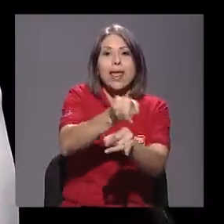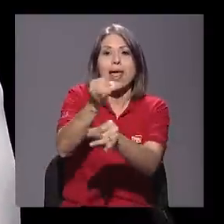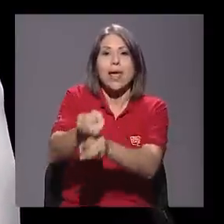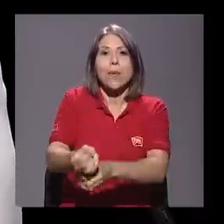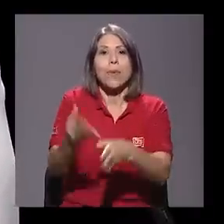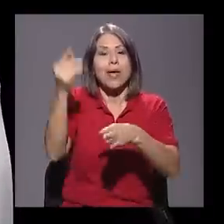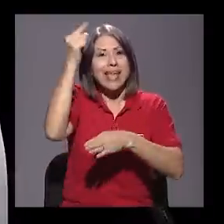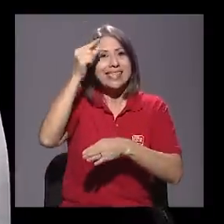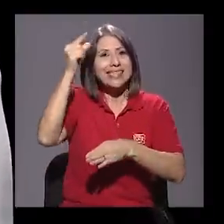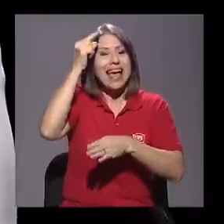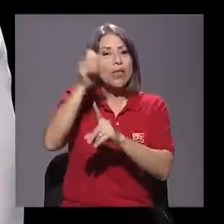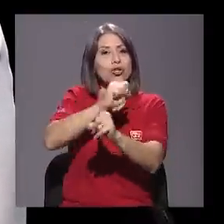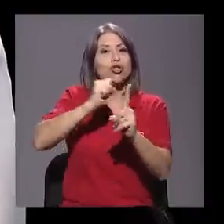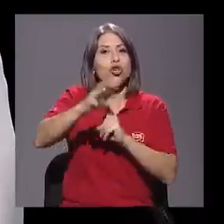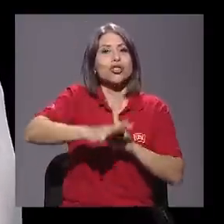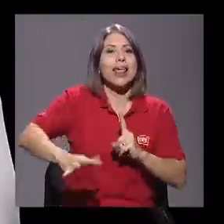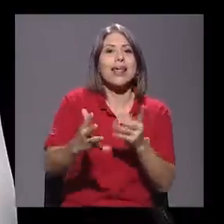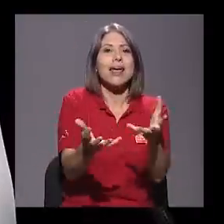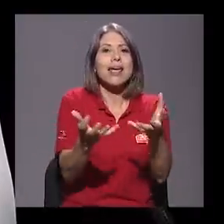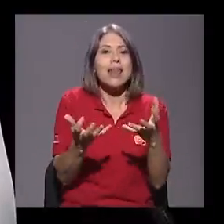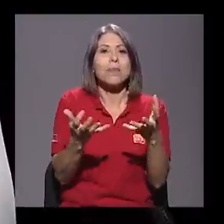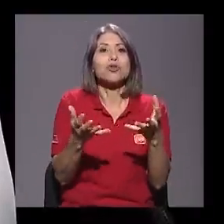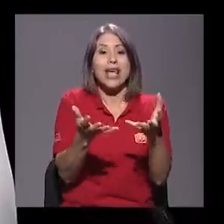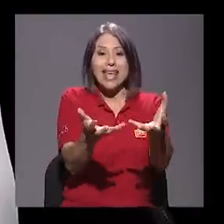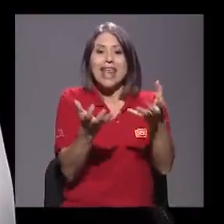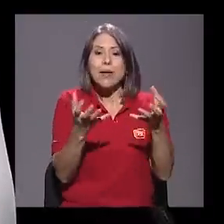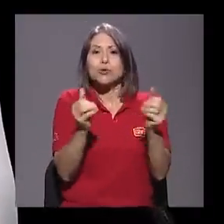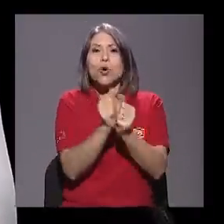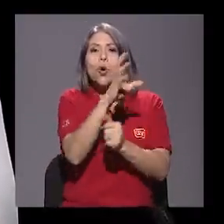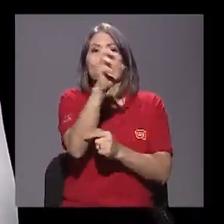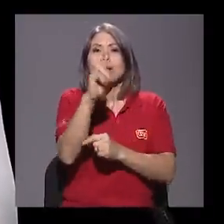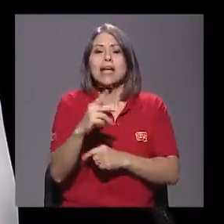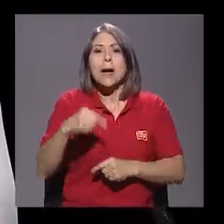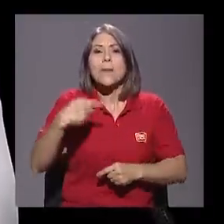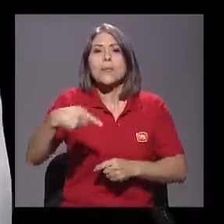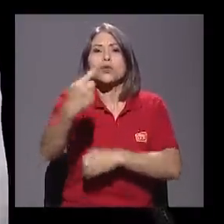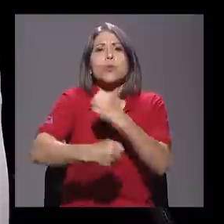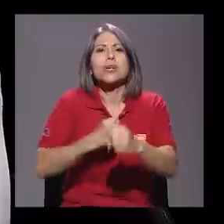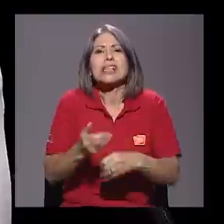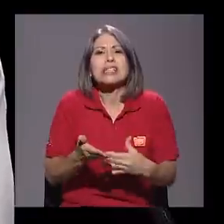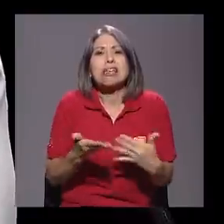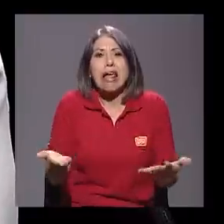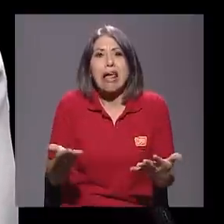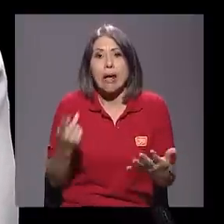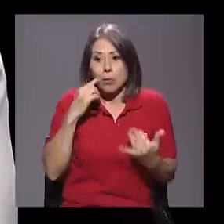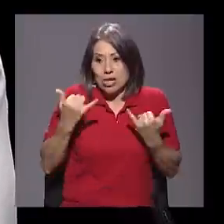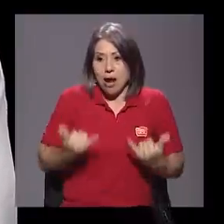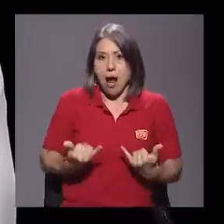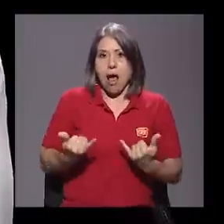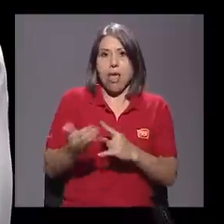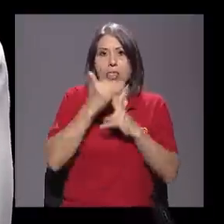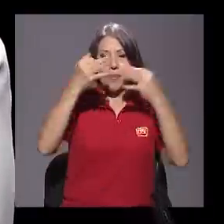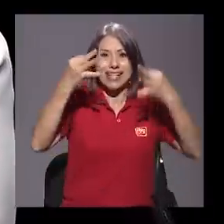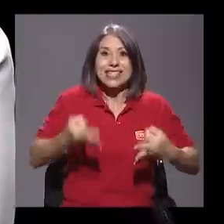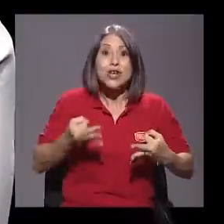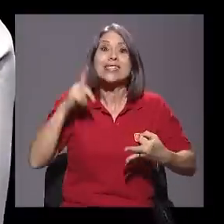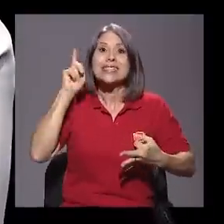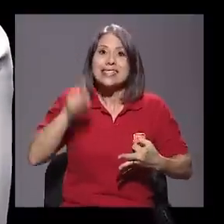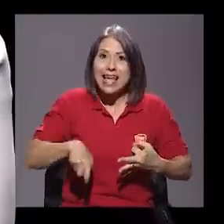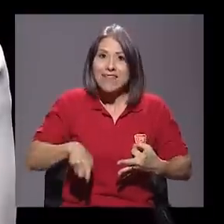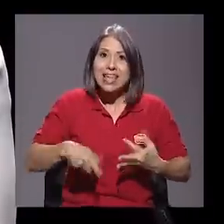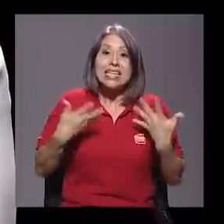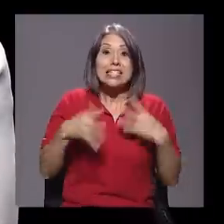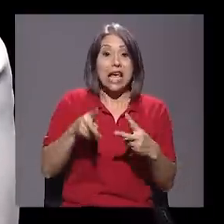que queremos. ¿Qué es lo que queremos hacer con Costa Rica durante los siguientes años? Porque este es el momento de tomar decisiones. Se nos han juntado